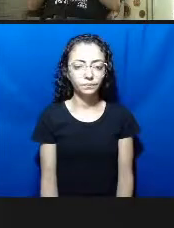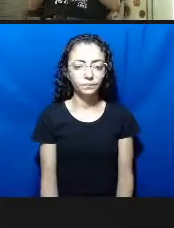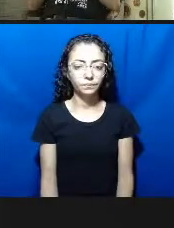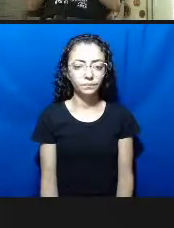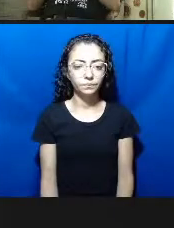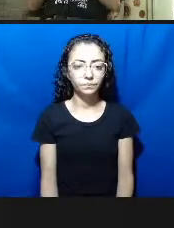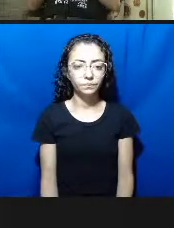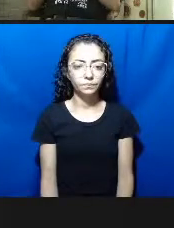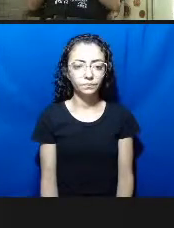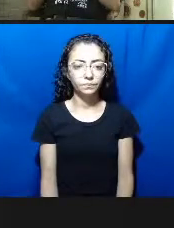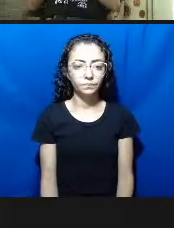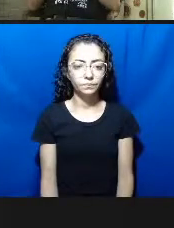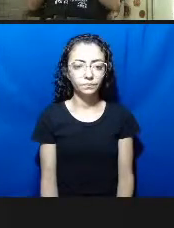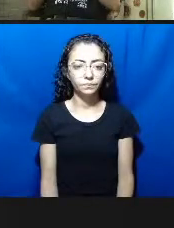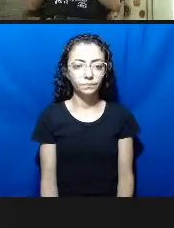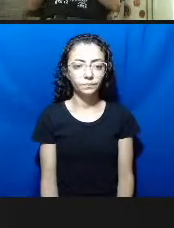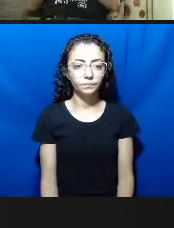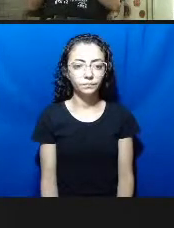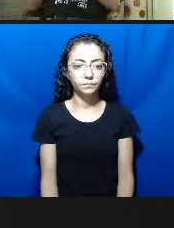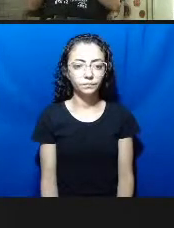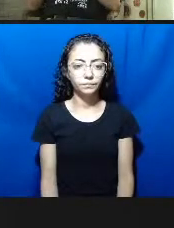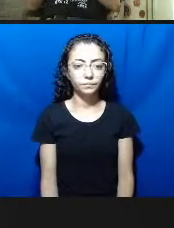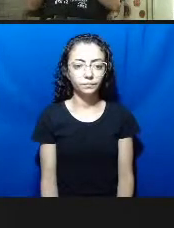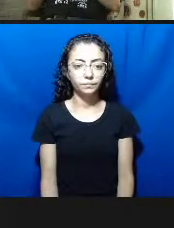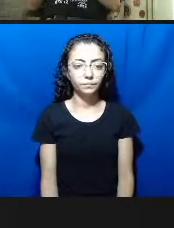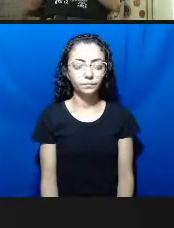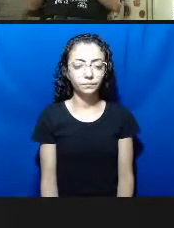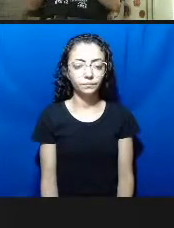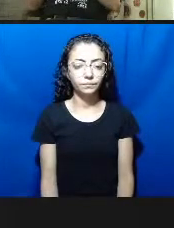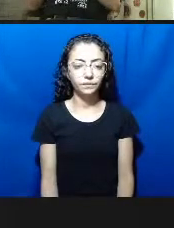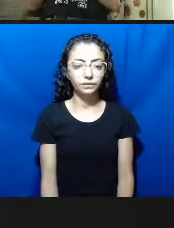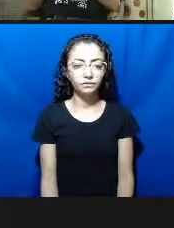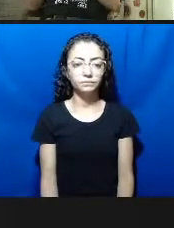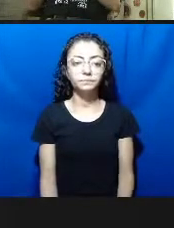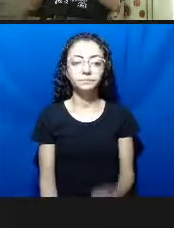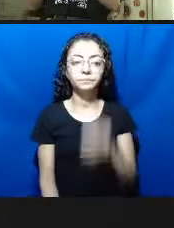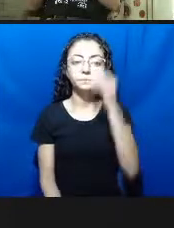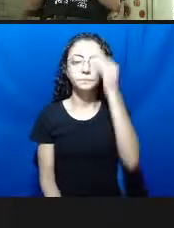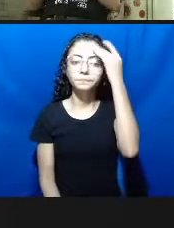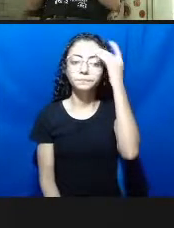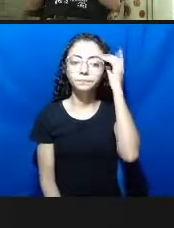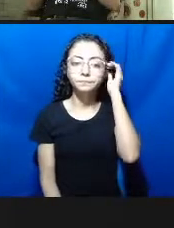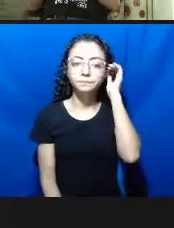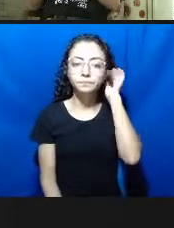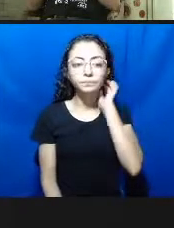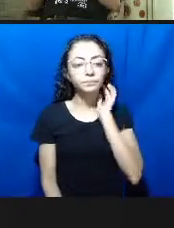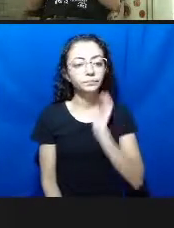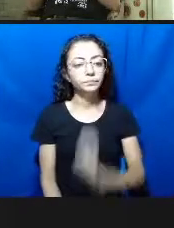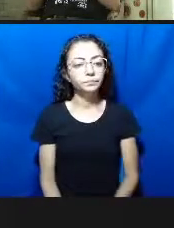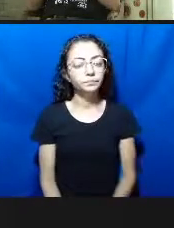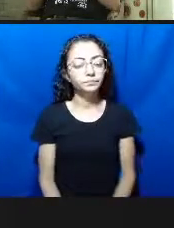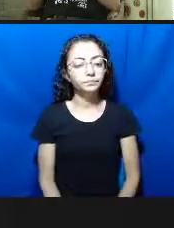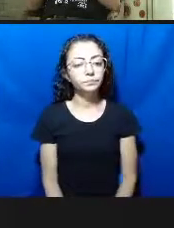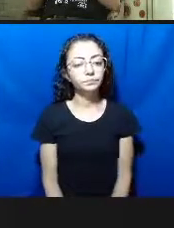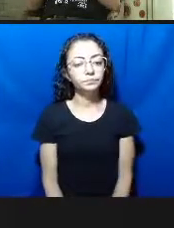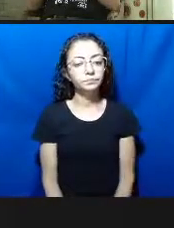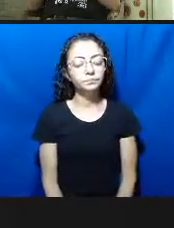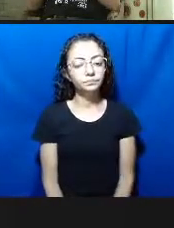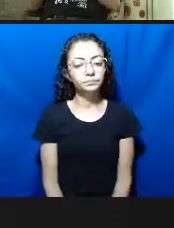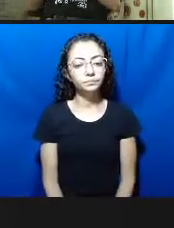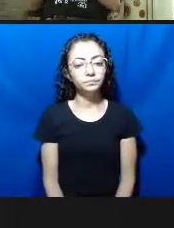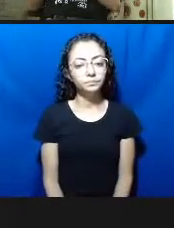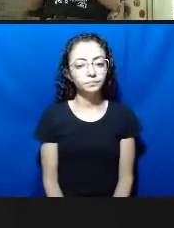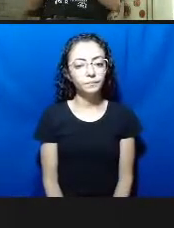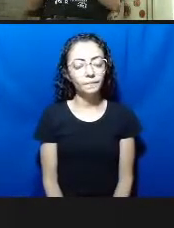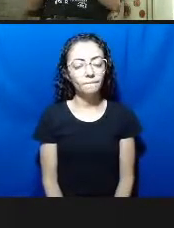en museo de la limpieza urbana, otra vez al eje monumental. Hay una especie de ciclo